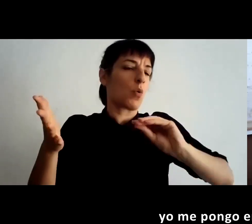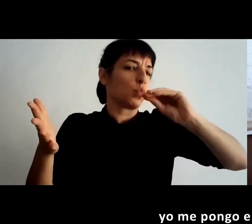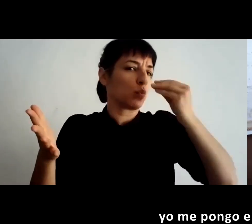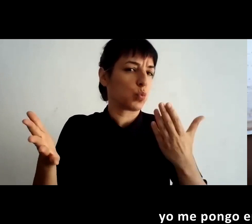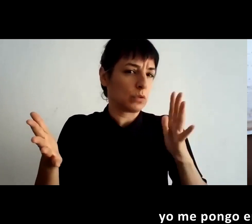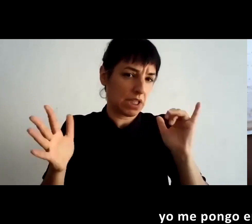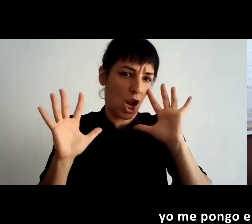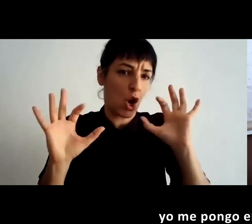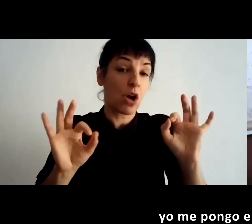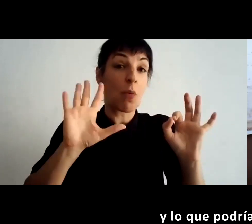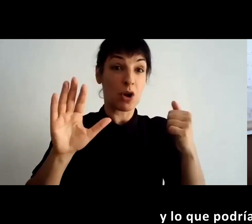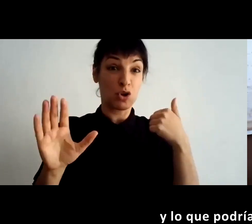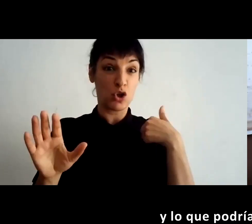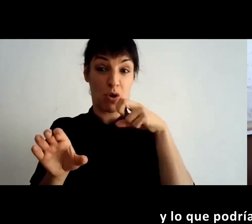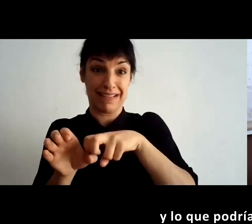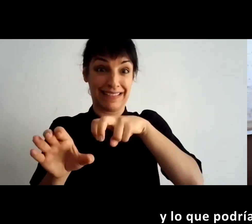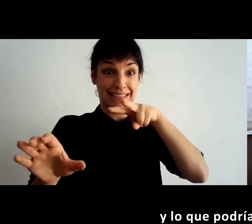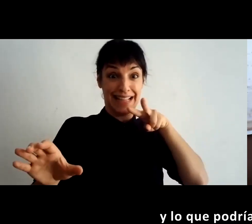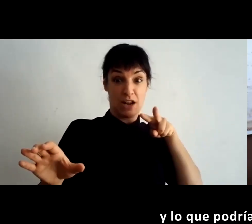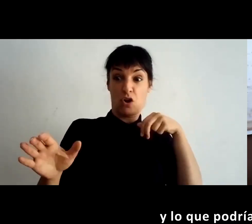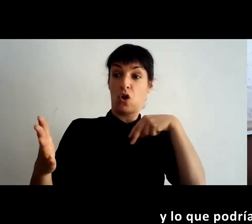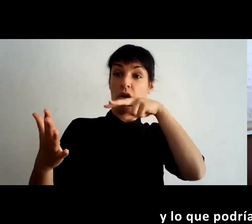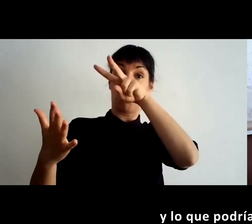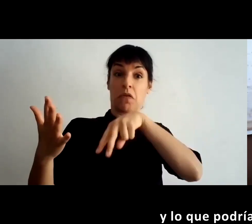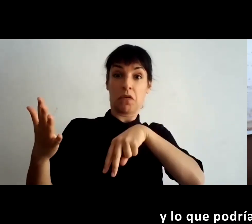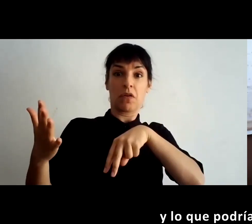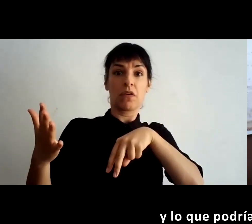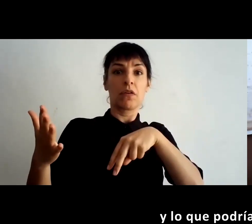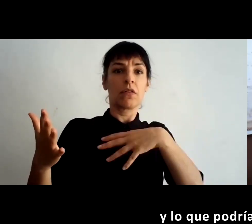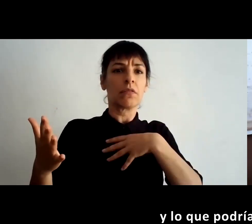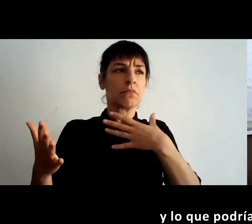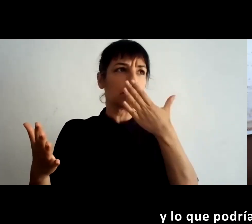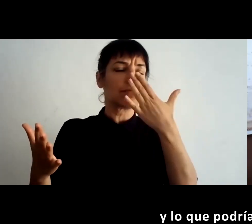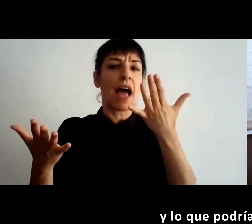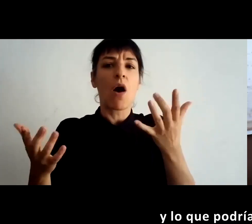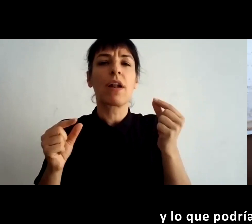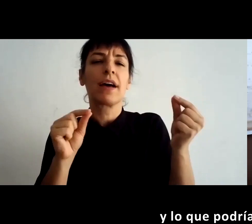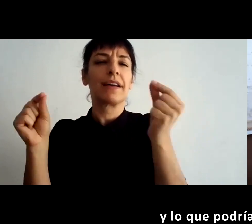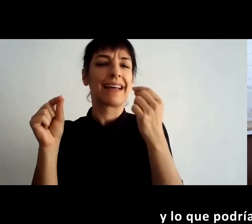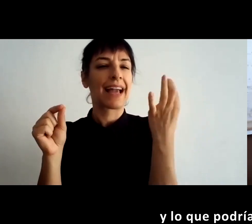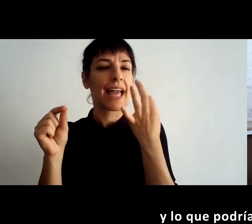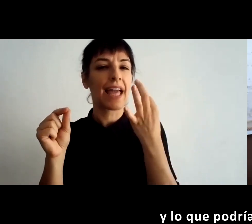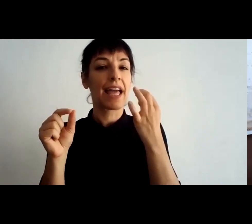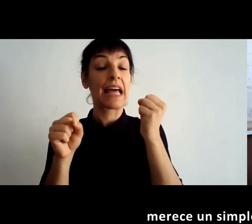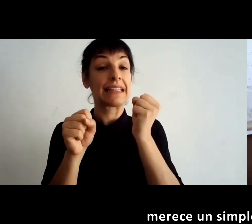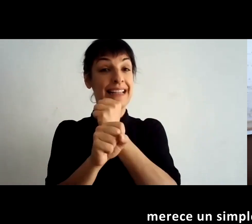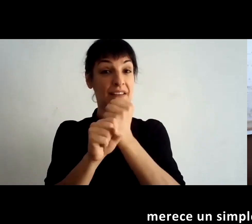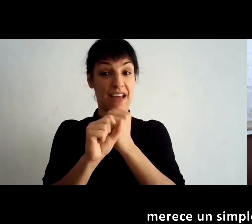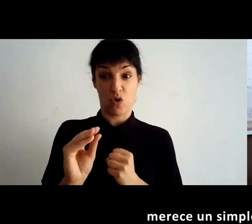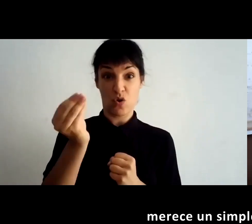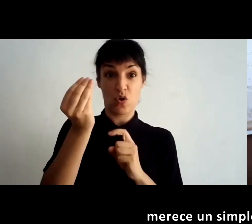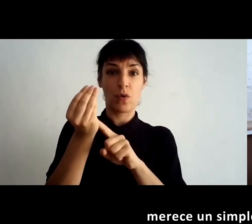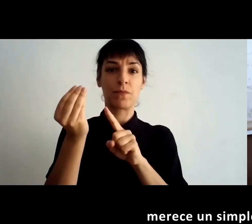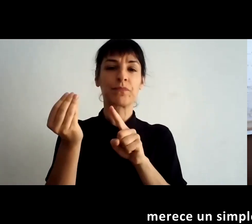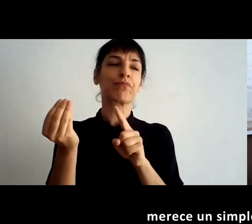revisor externo y lo que podría decir es que ahora la discusión estaría en si el trabajo merece